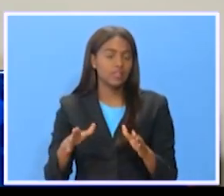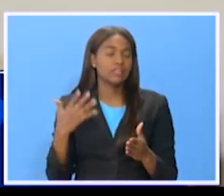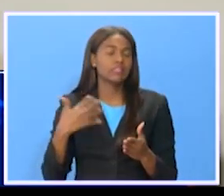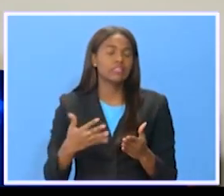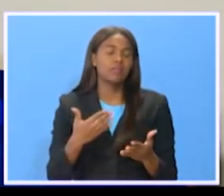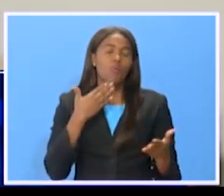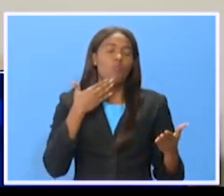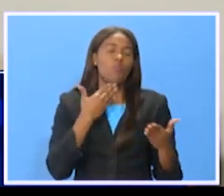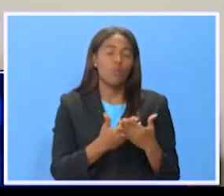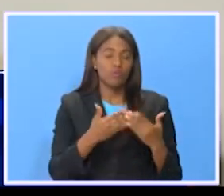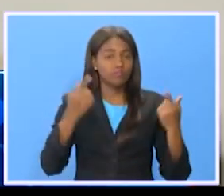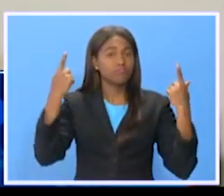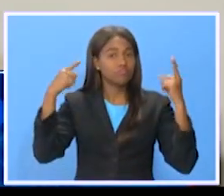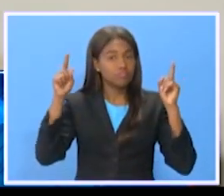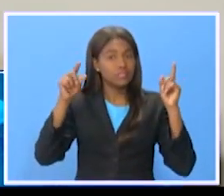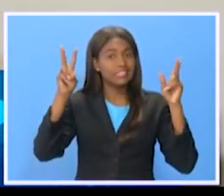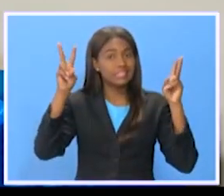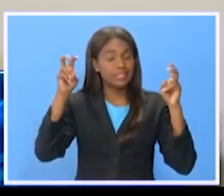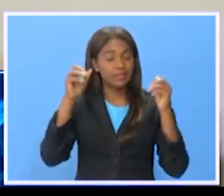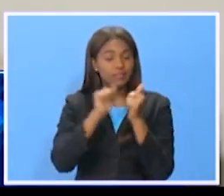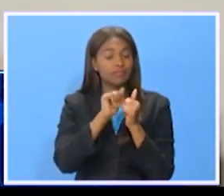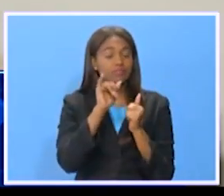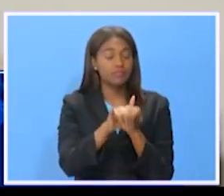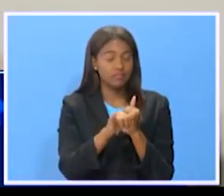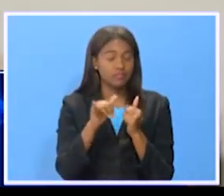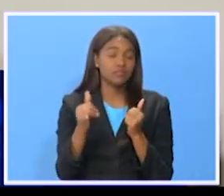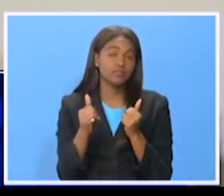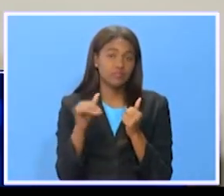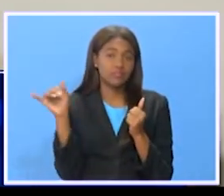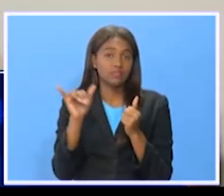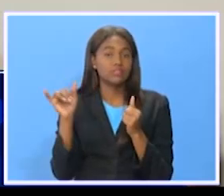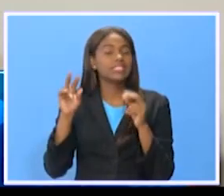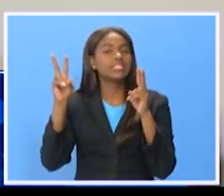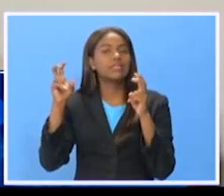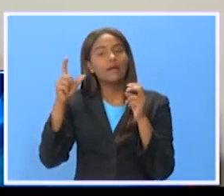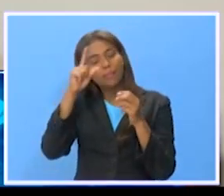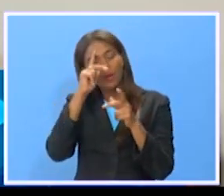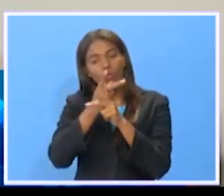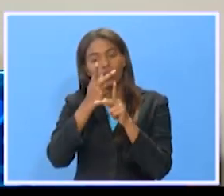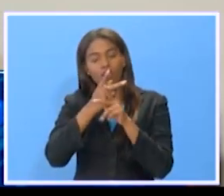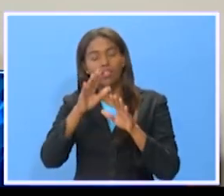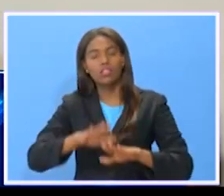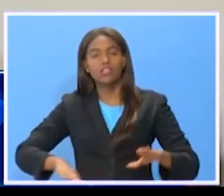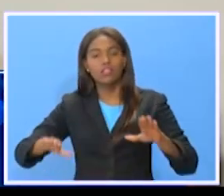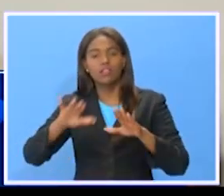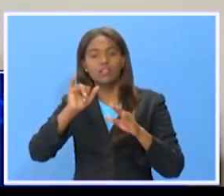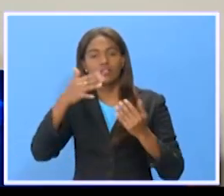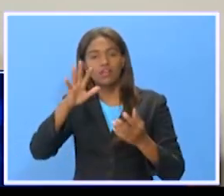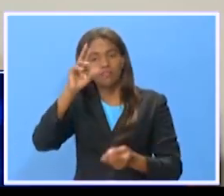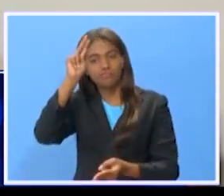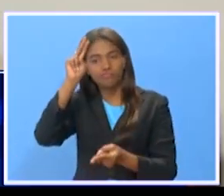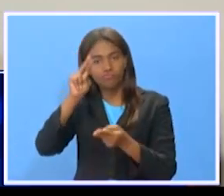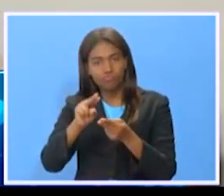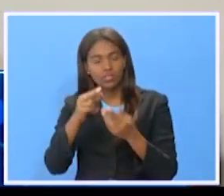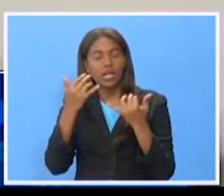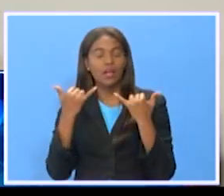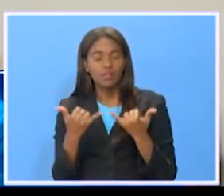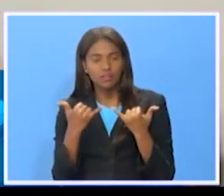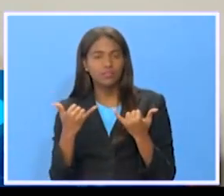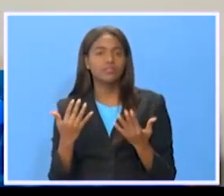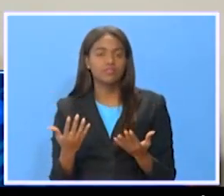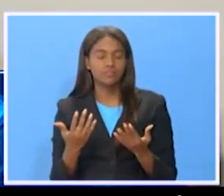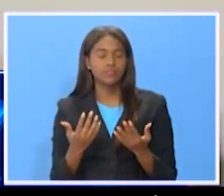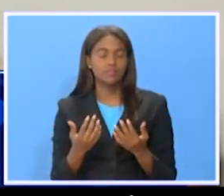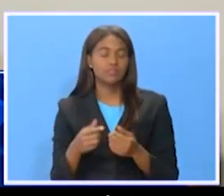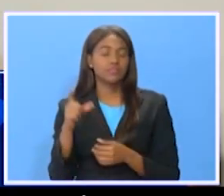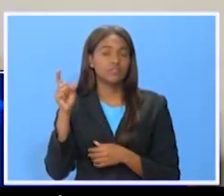excelentes resultados en materia de costos, y en materia de contaminación ambiental que se ha reducido sustancialmente,